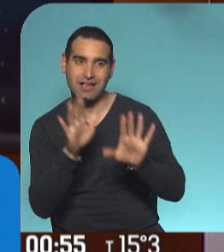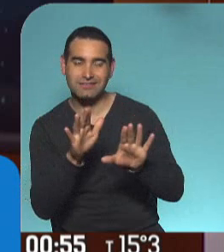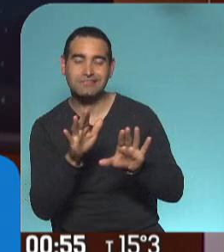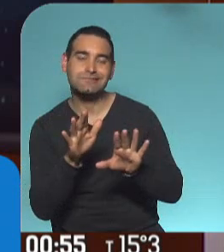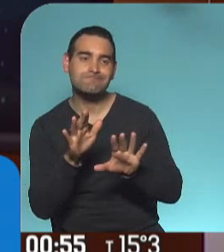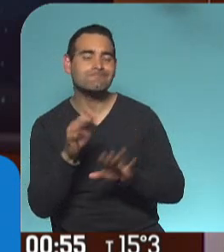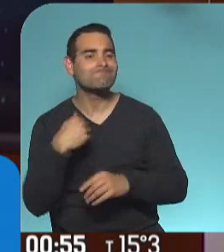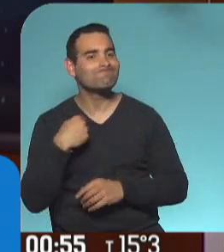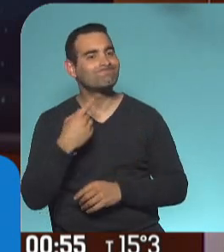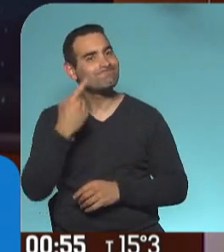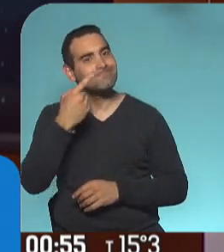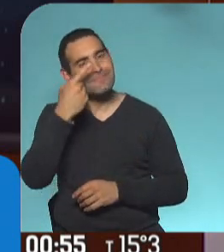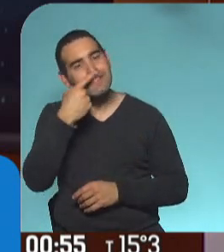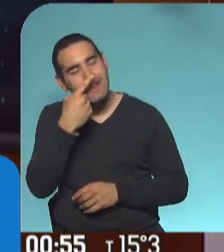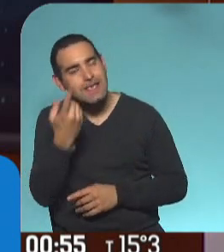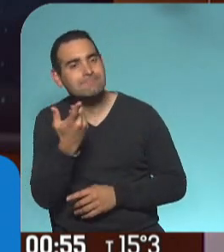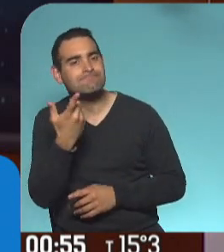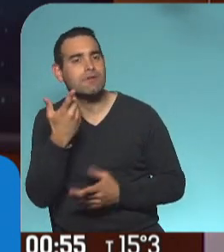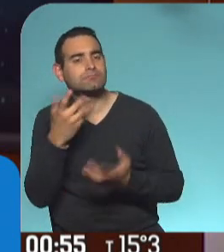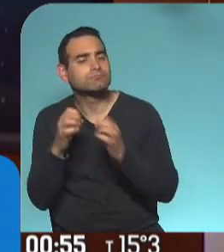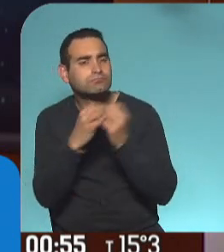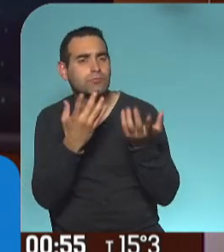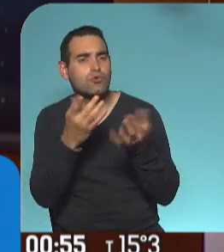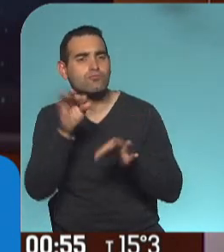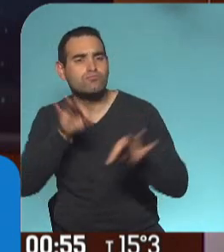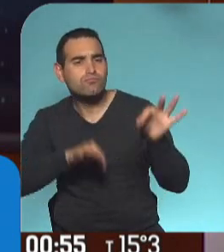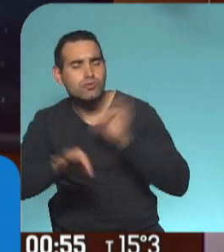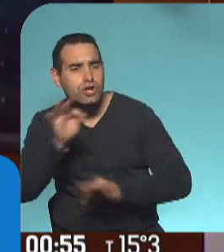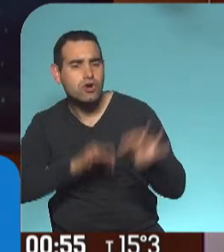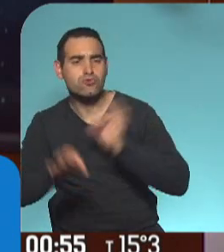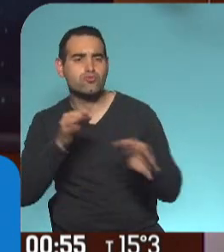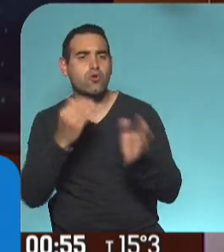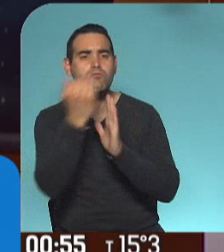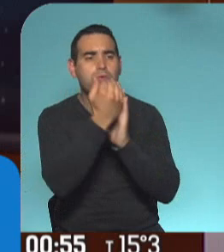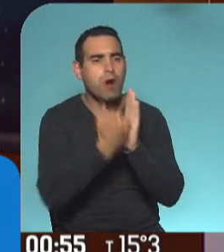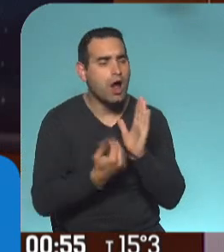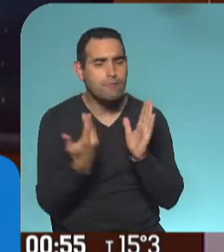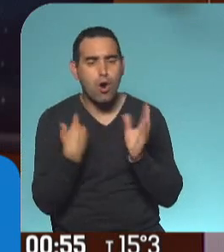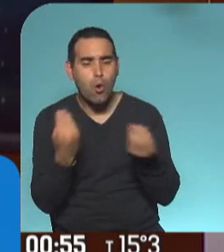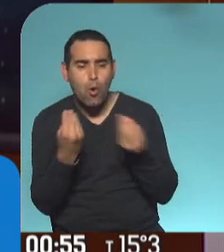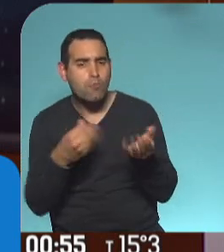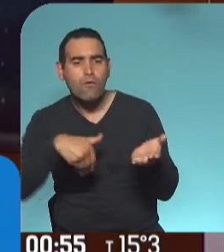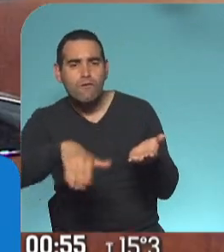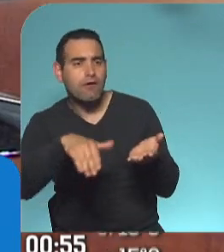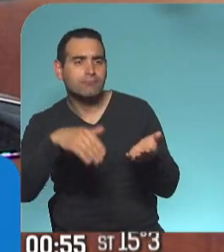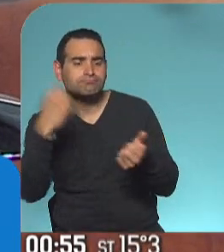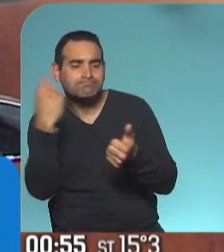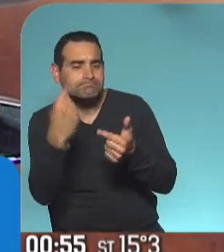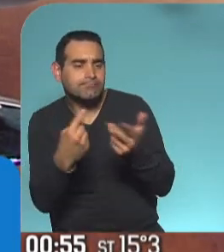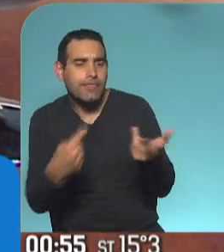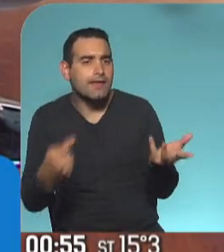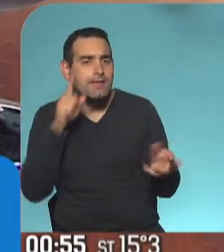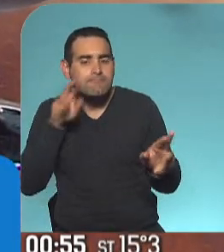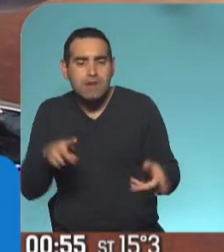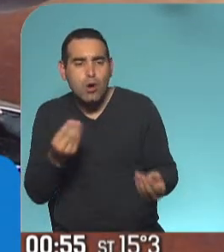nosotros nos interesaría mucho discutir proyectos programas de qué manera lo vamos a hacer qué es lo que queremos que es prioritario